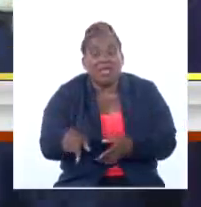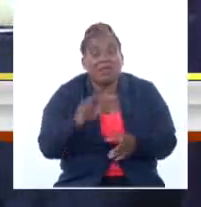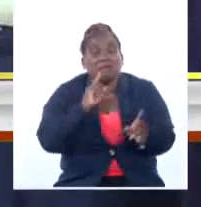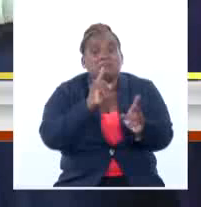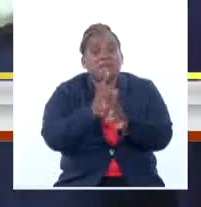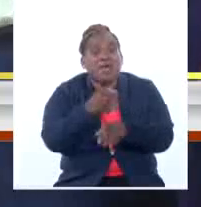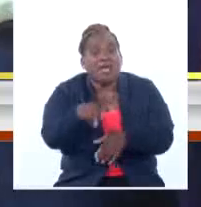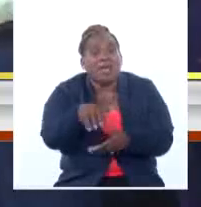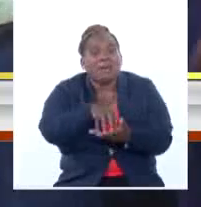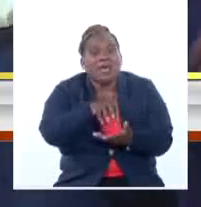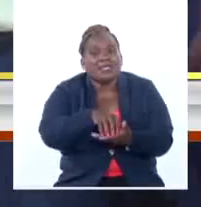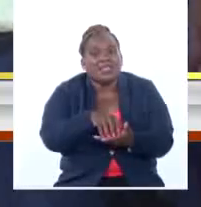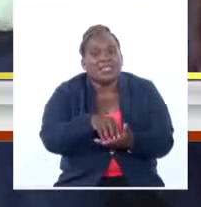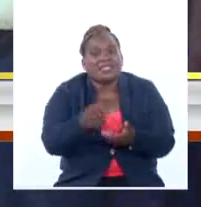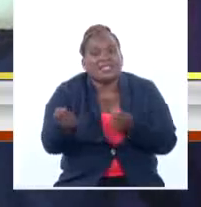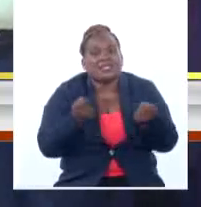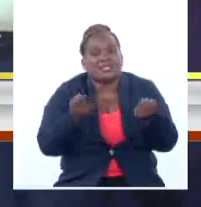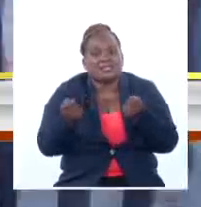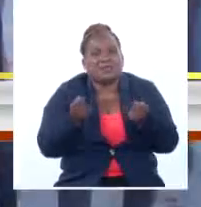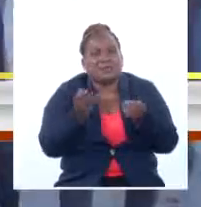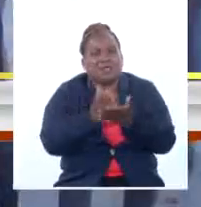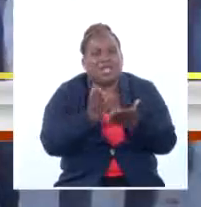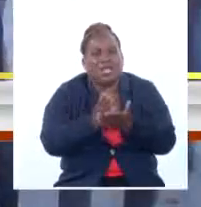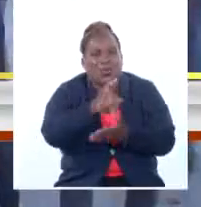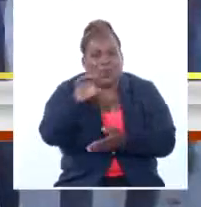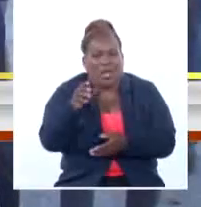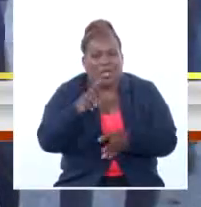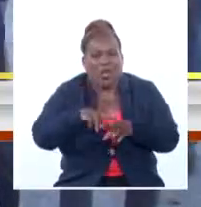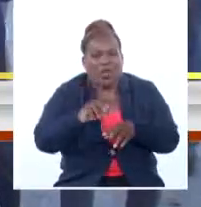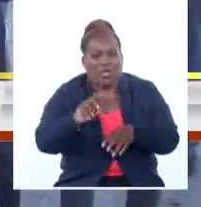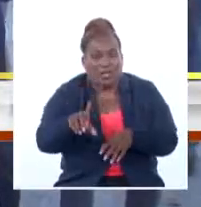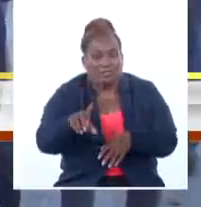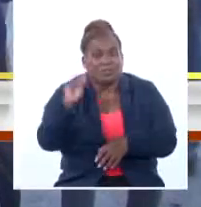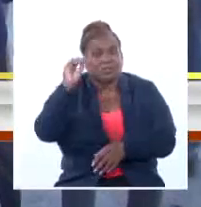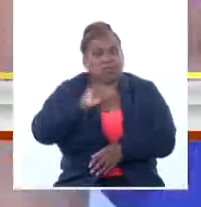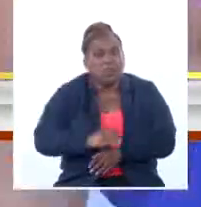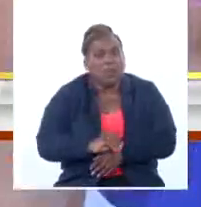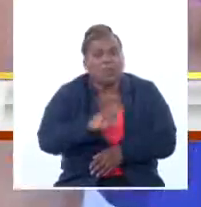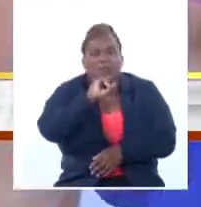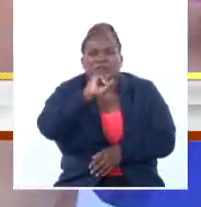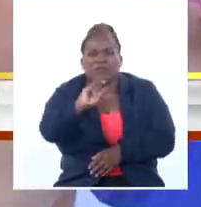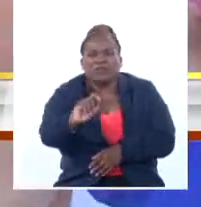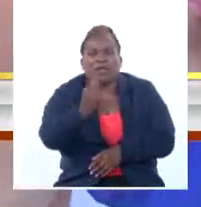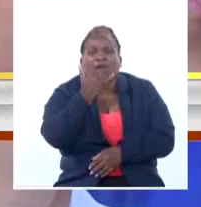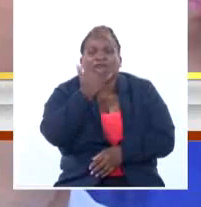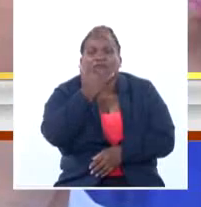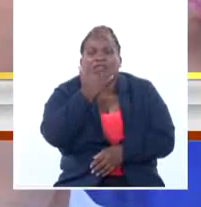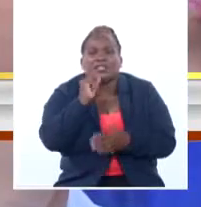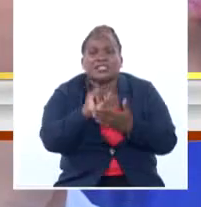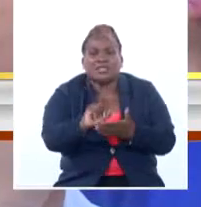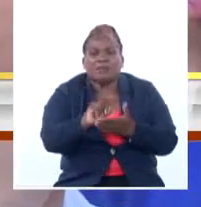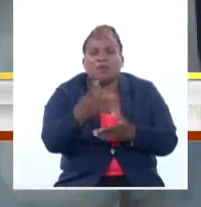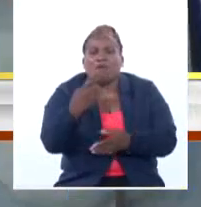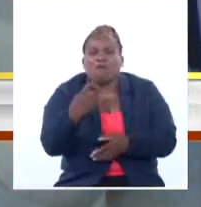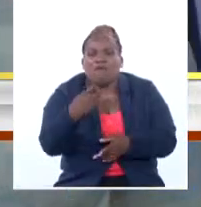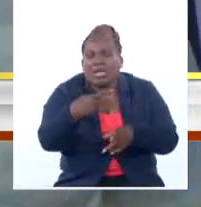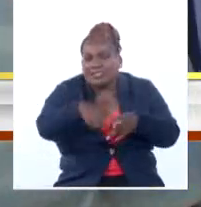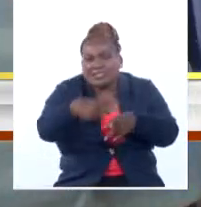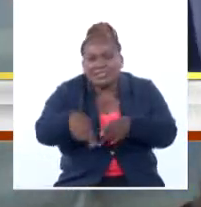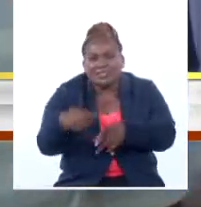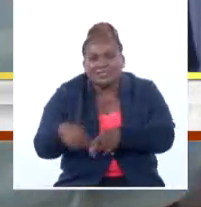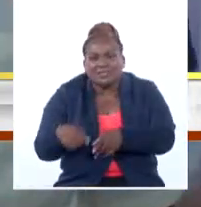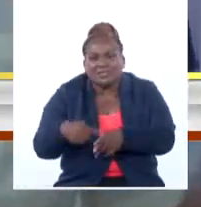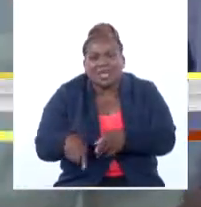de la ciudad de Holguín. Conocieron de las principales dificultades que afectan los servicios debido a la carencia de recursos automotrices,